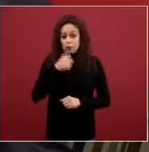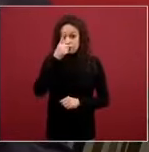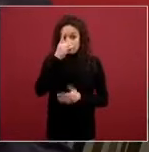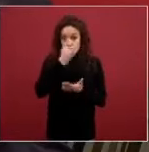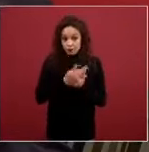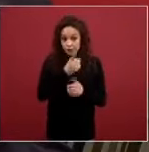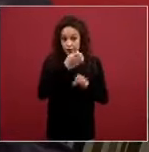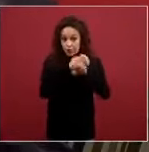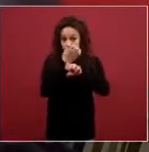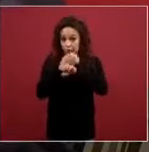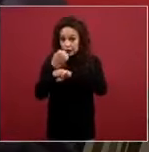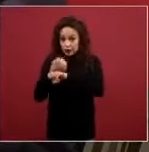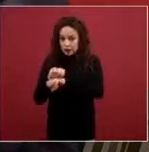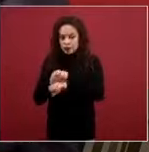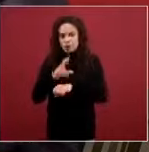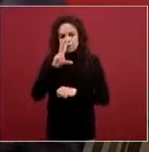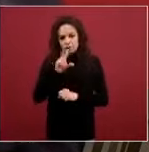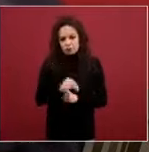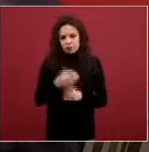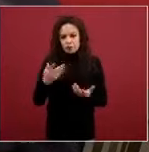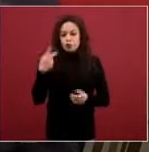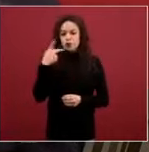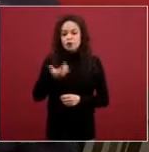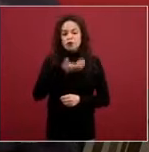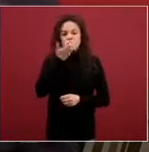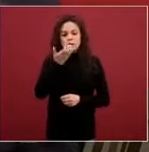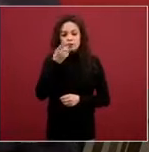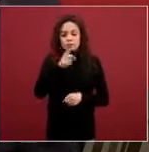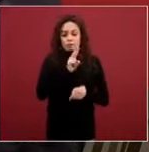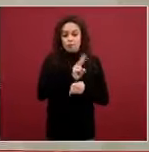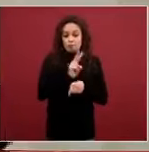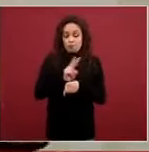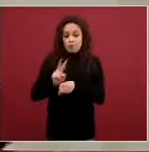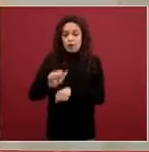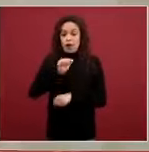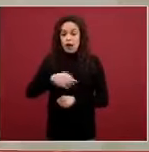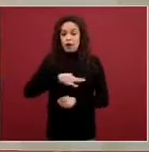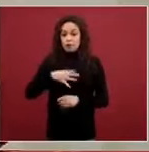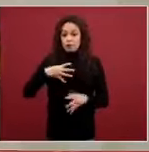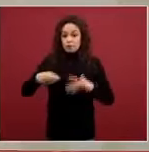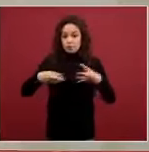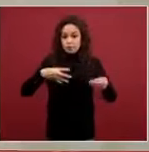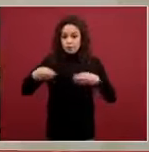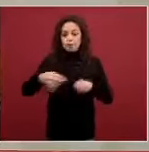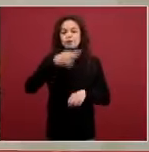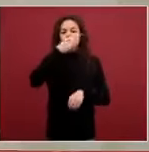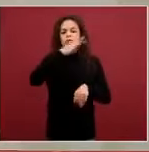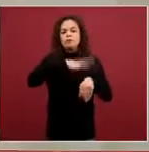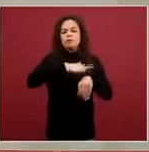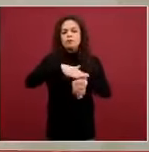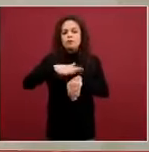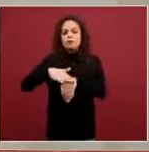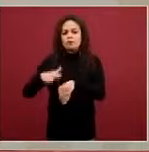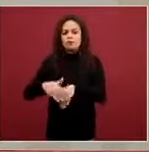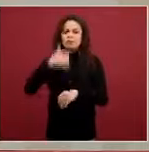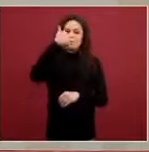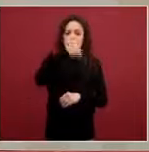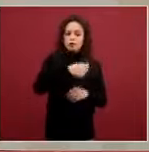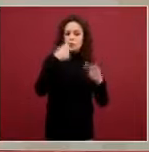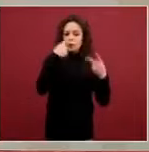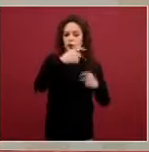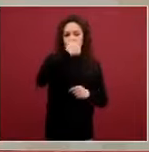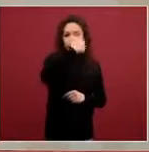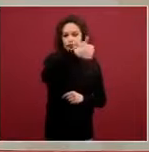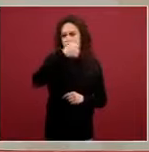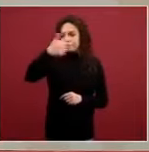Entonces, tradicionalmente, los eventos de interés en vigilancia epidemiológica se notifican por cada estado, pero aquí